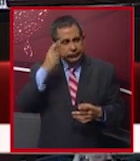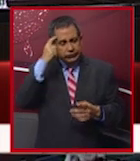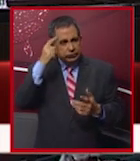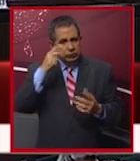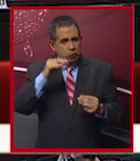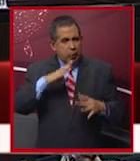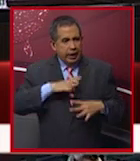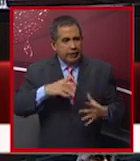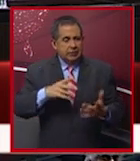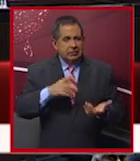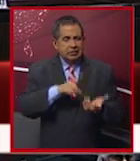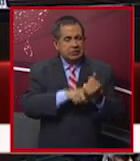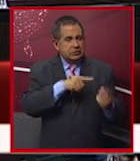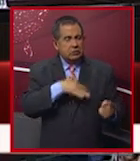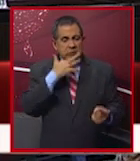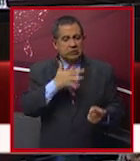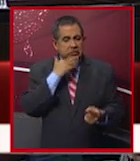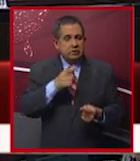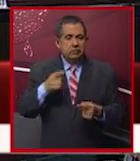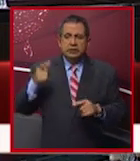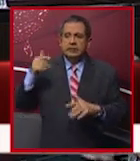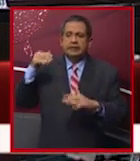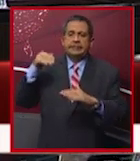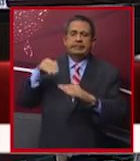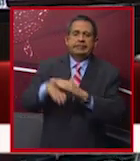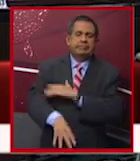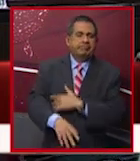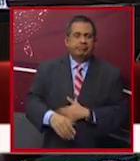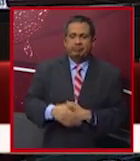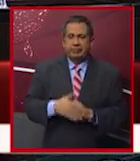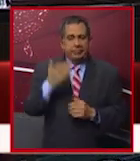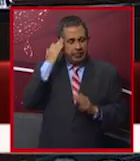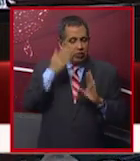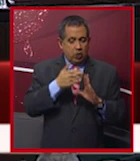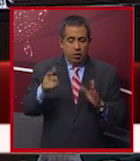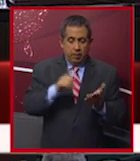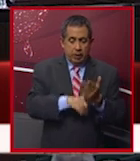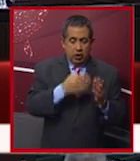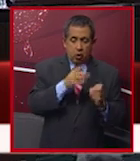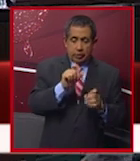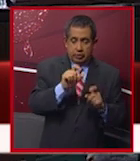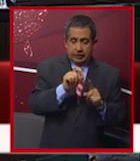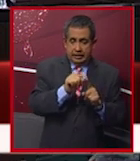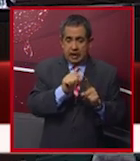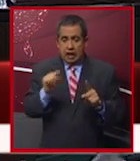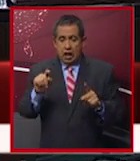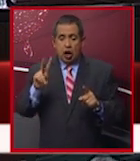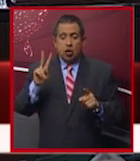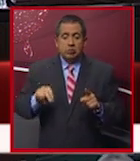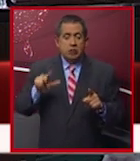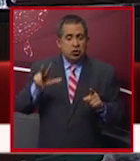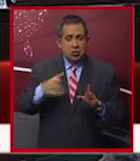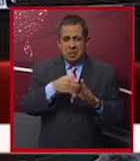y corruptos degradaron en el periodo comprendido entre 1920 a 2018.